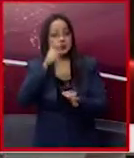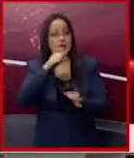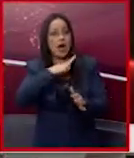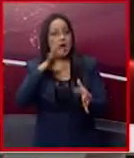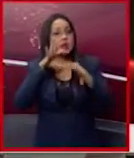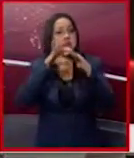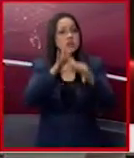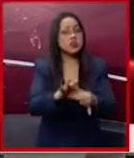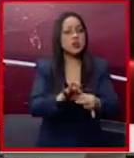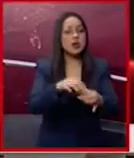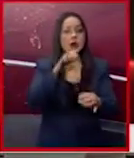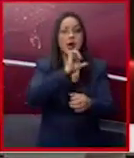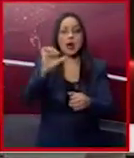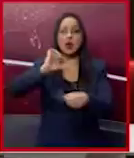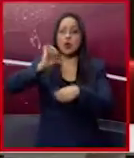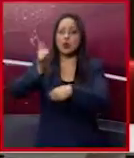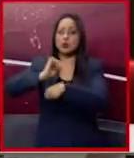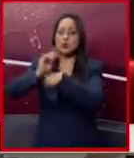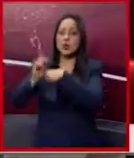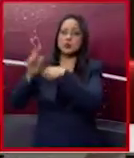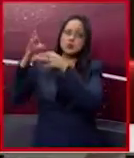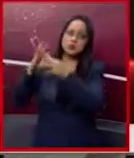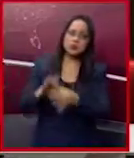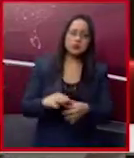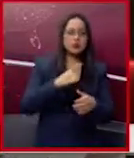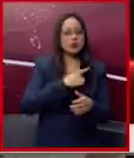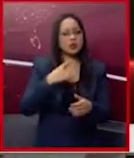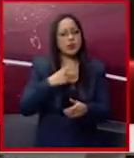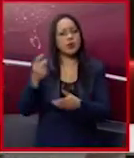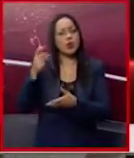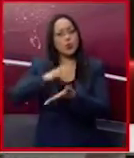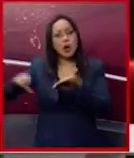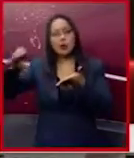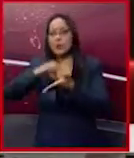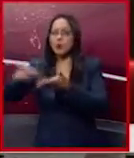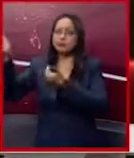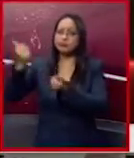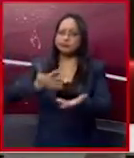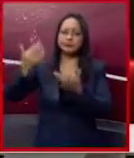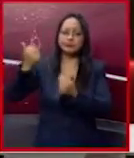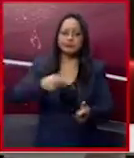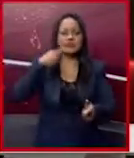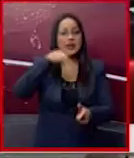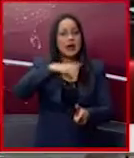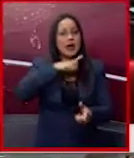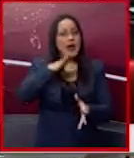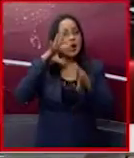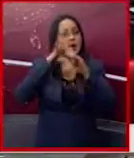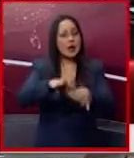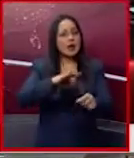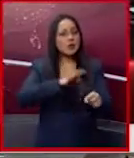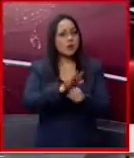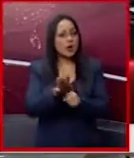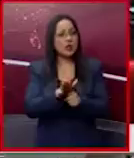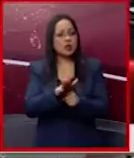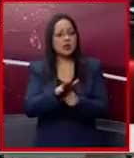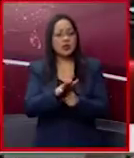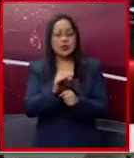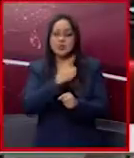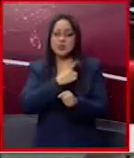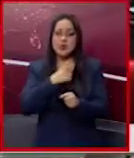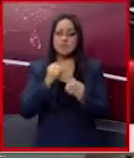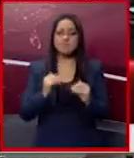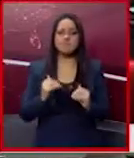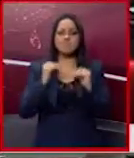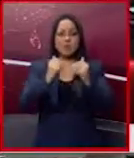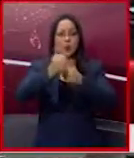subdesarrollado. No podemos pensar en ser un país independiente que esté en el alto nivel de competitividad si